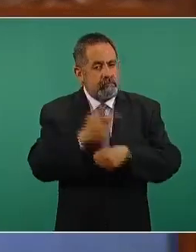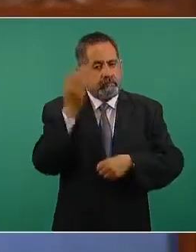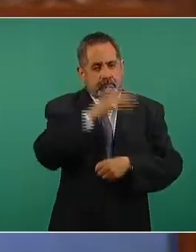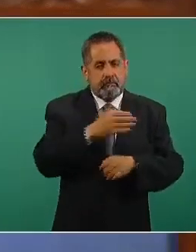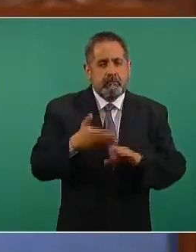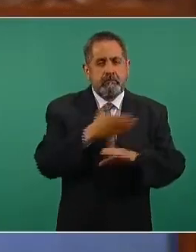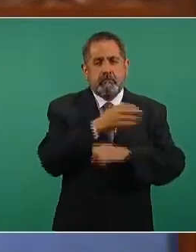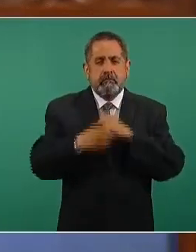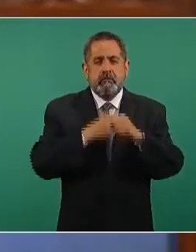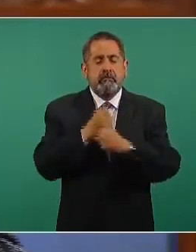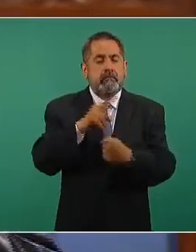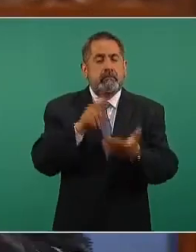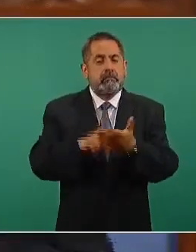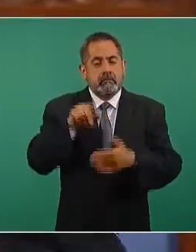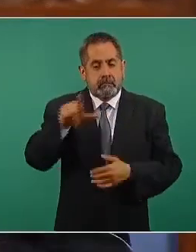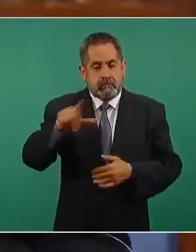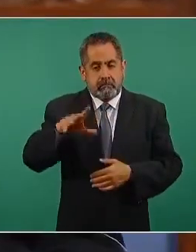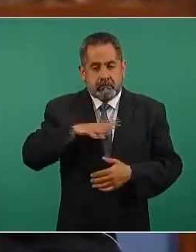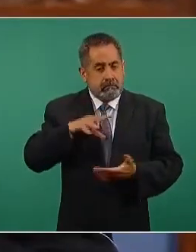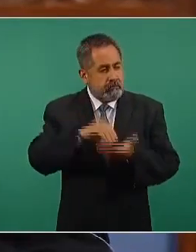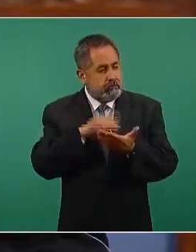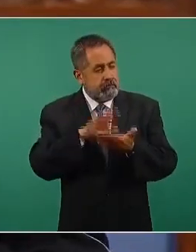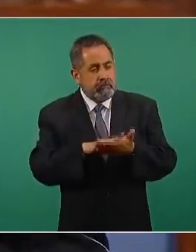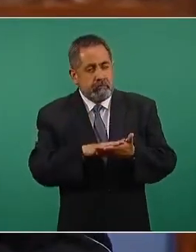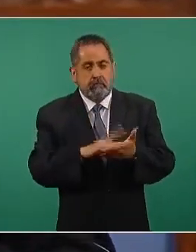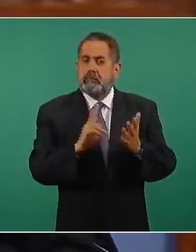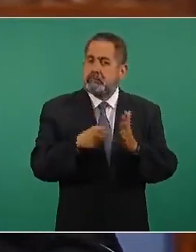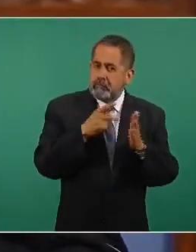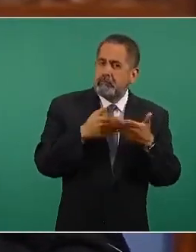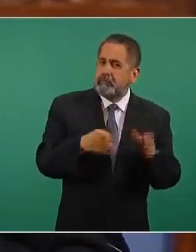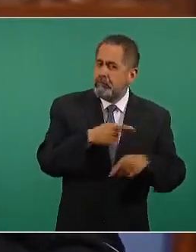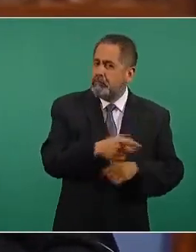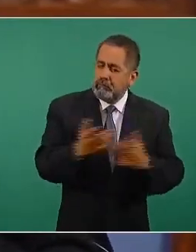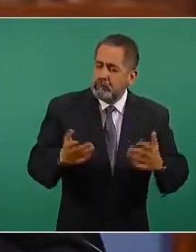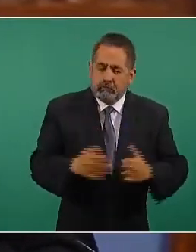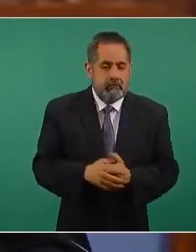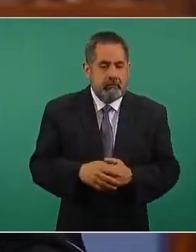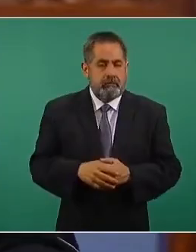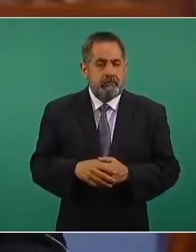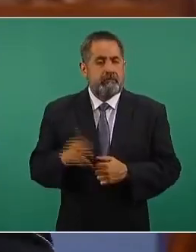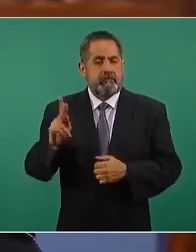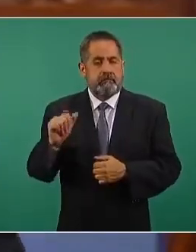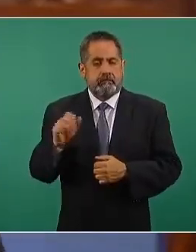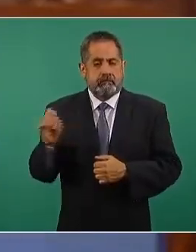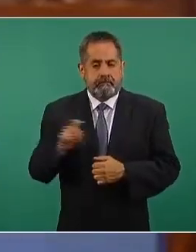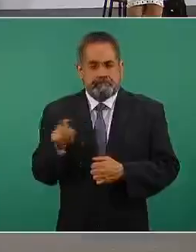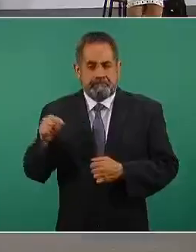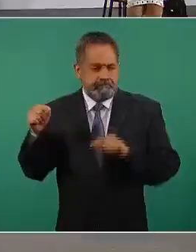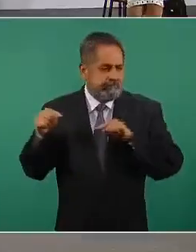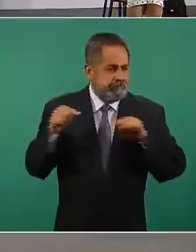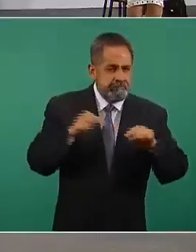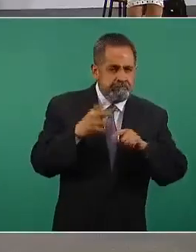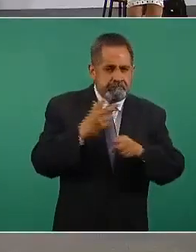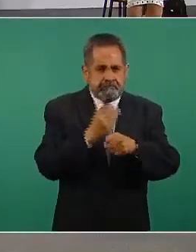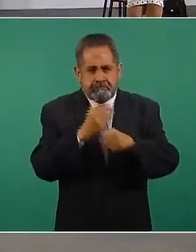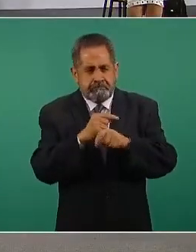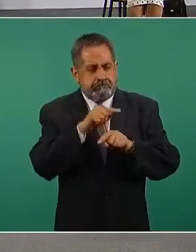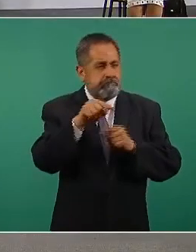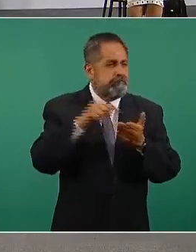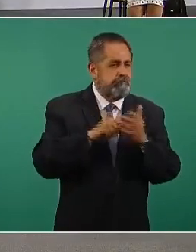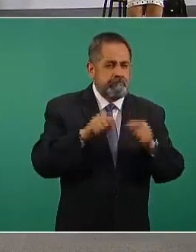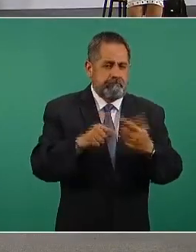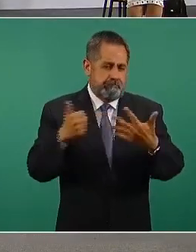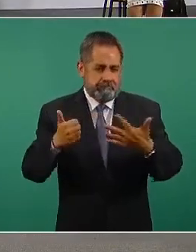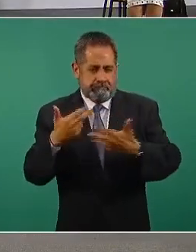el año 2017. La que sigue, por favor. Las cuadrillas de Pemex trabajando en las restantes